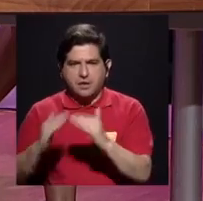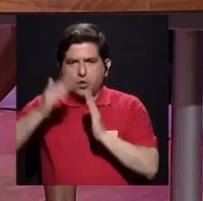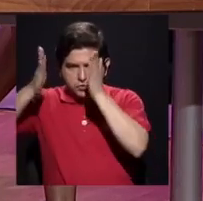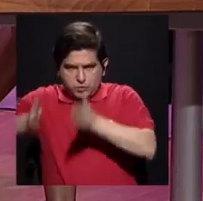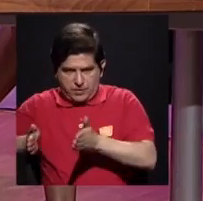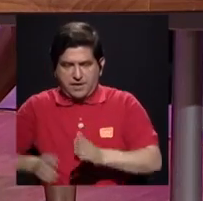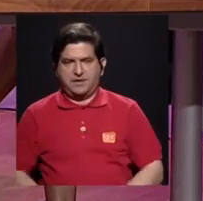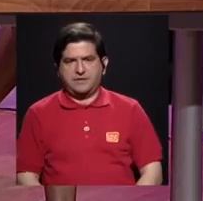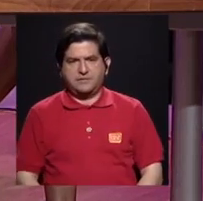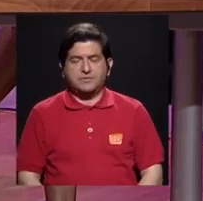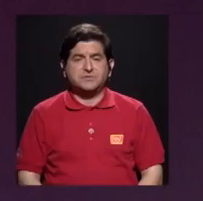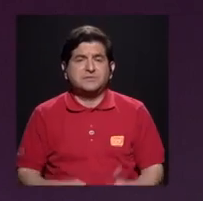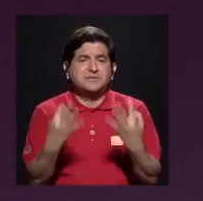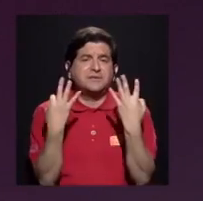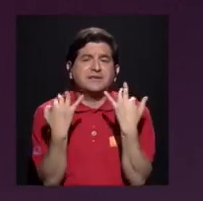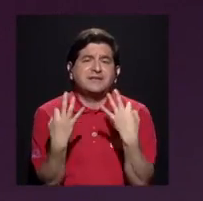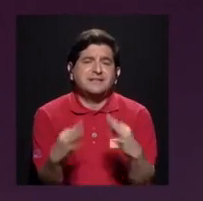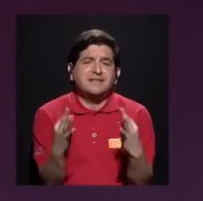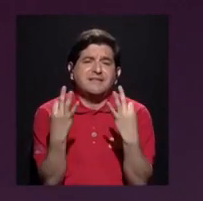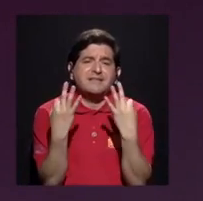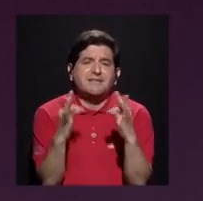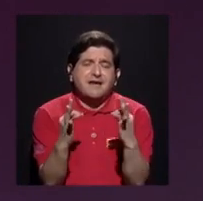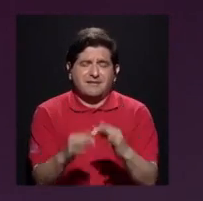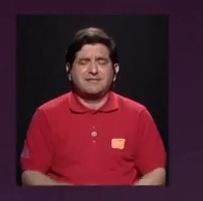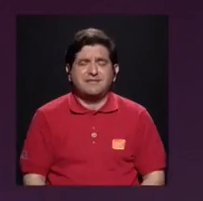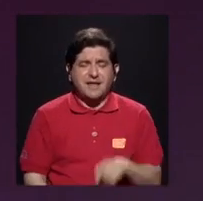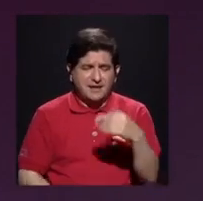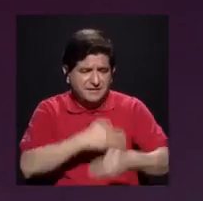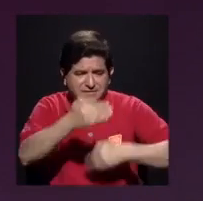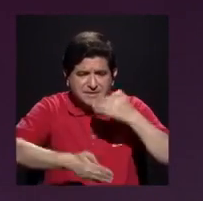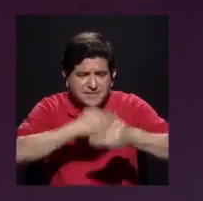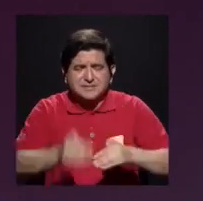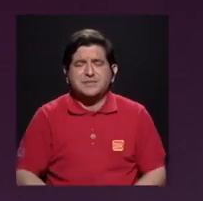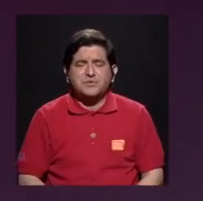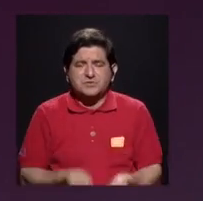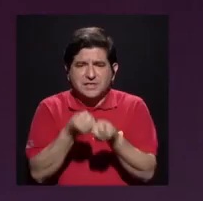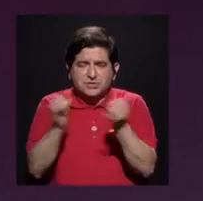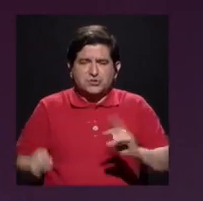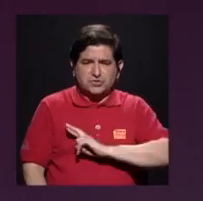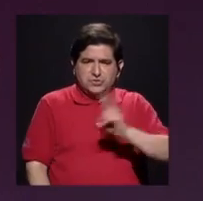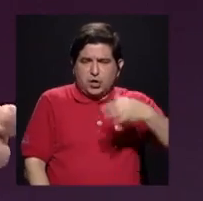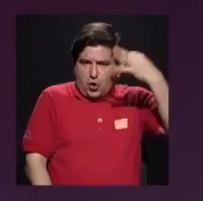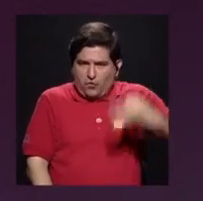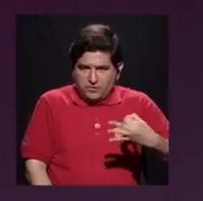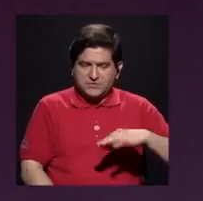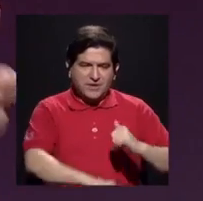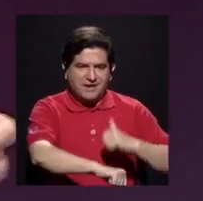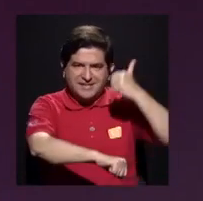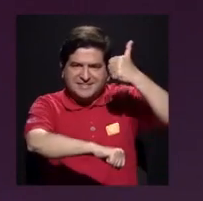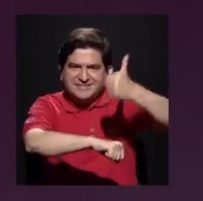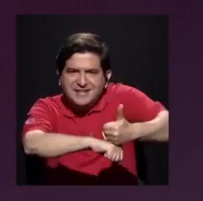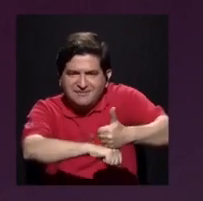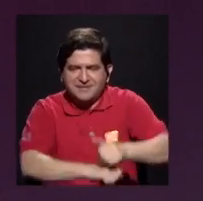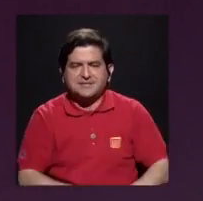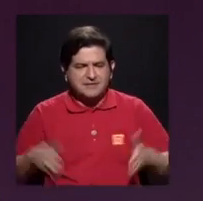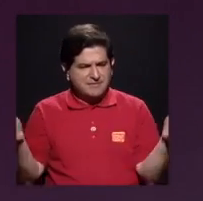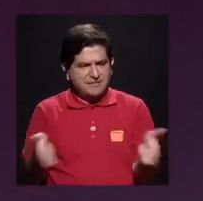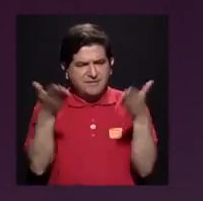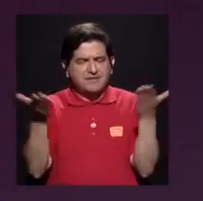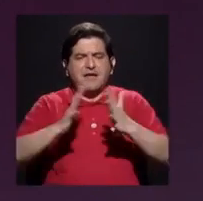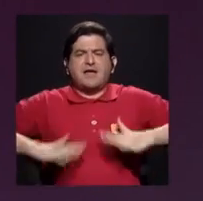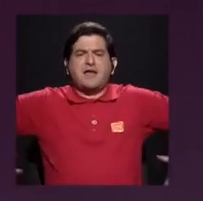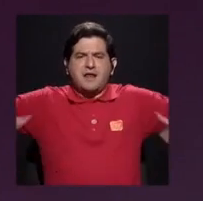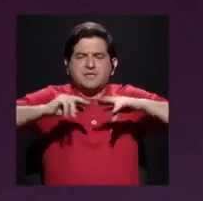lo que se está tratando de lo que se trata con la laicidad fundar o fundamentar y promover un